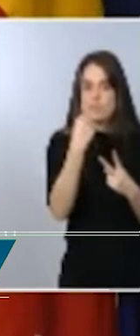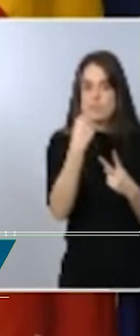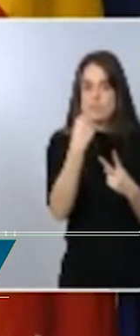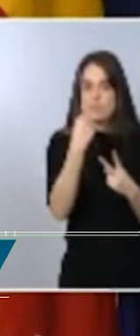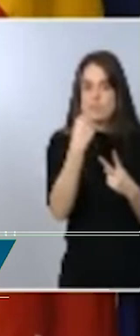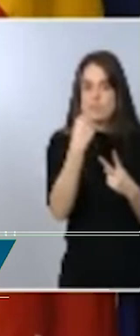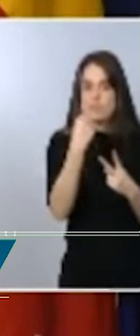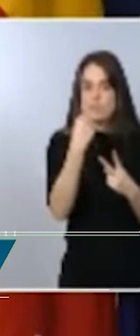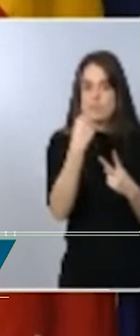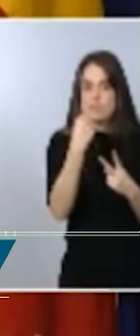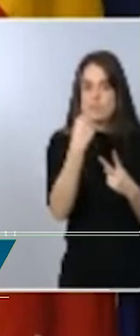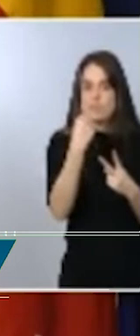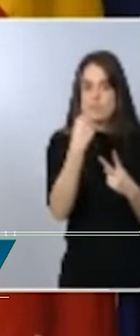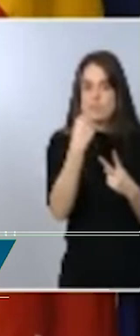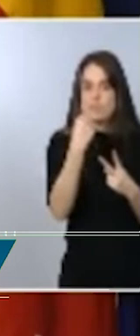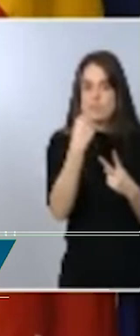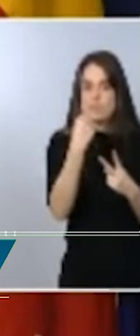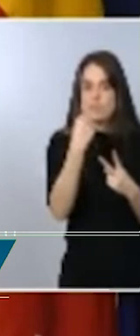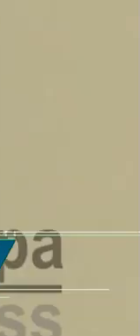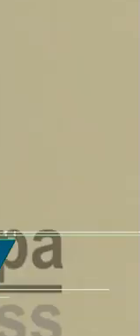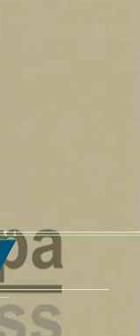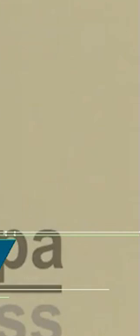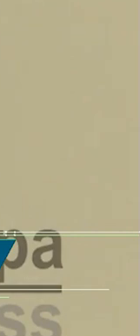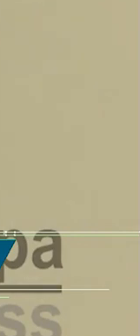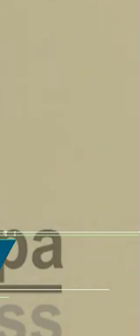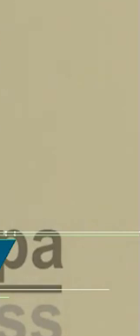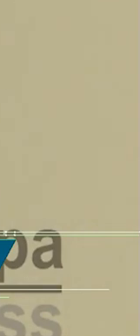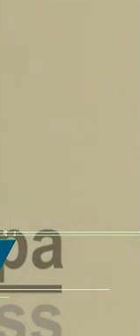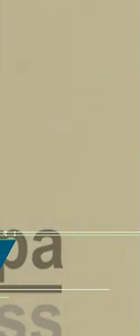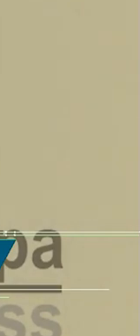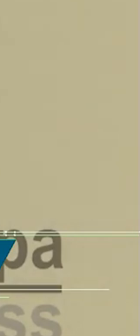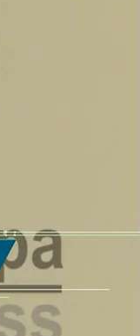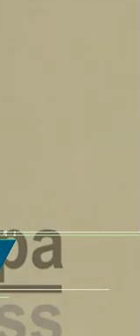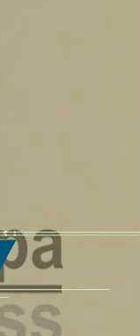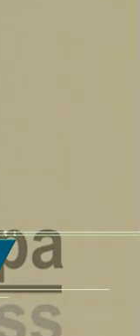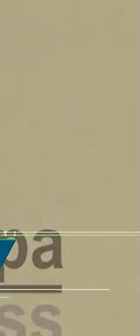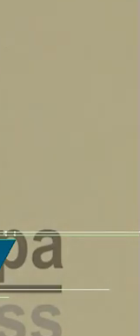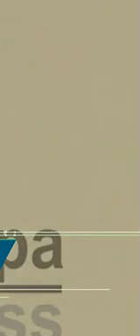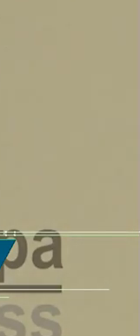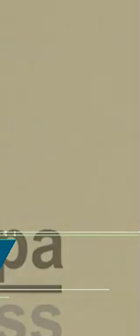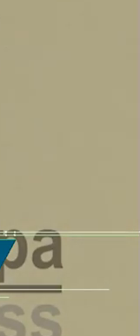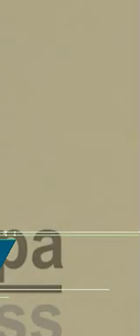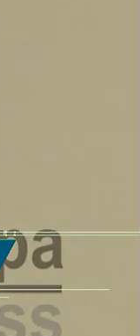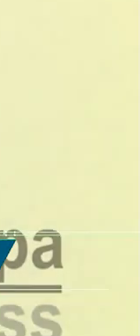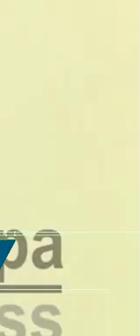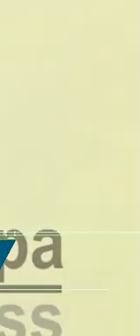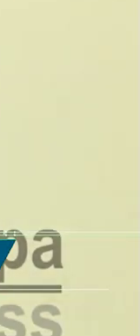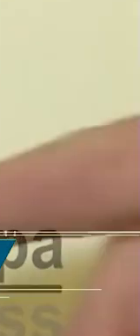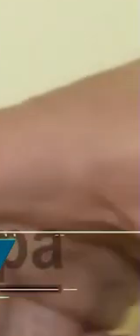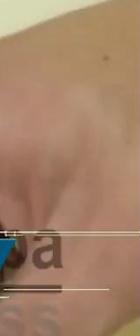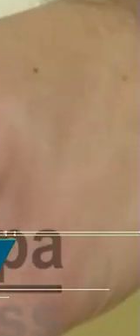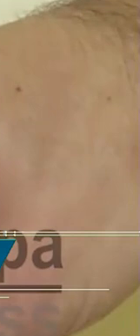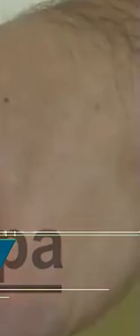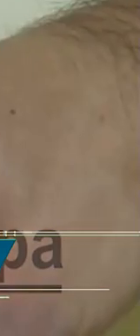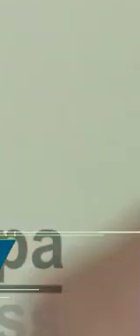insistencia en que España tenía que tener una política medioambiental total y absolutamente alejada de los incentivos del mercado. Déjame darte un